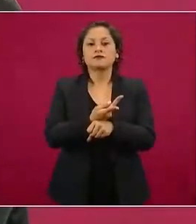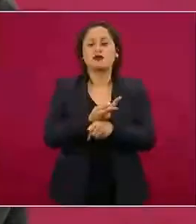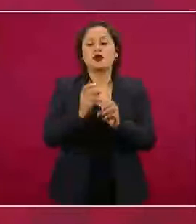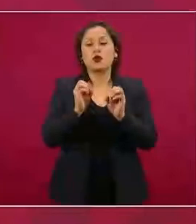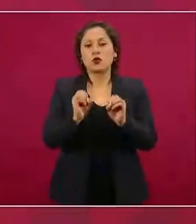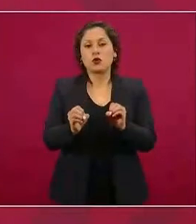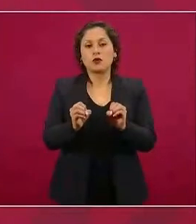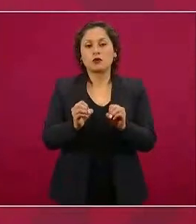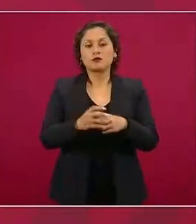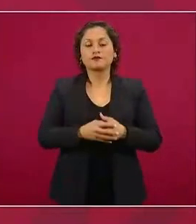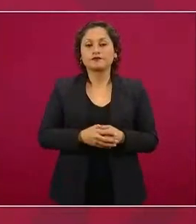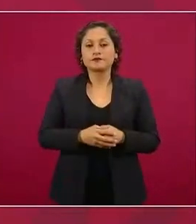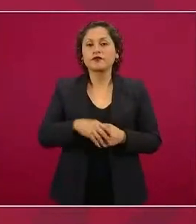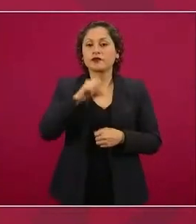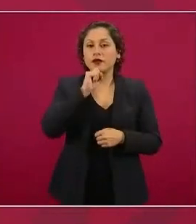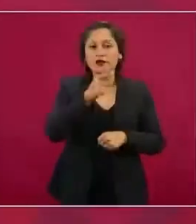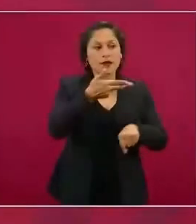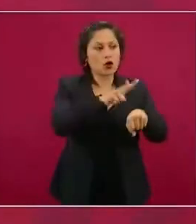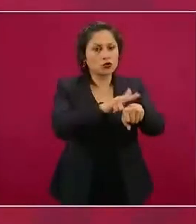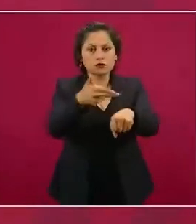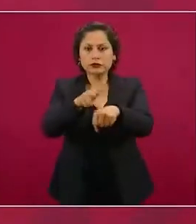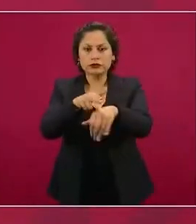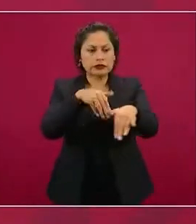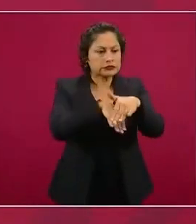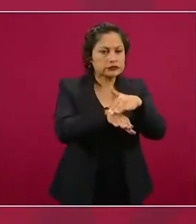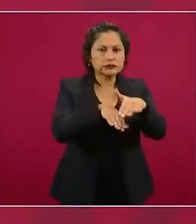disponibilidad en hospitales,